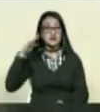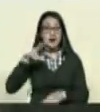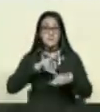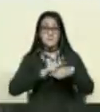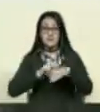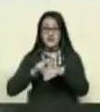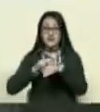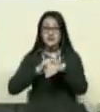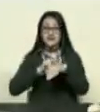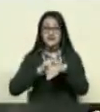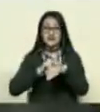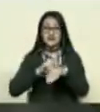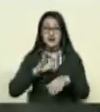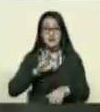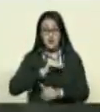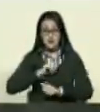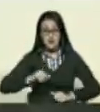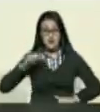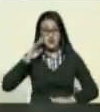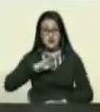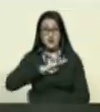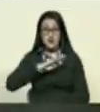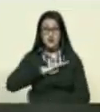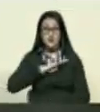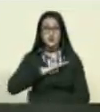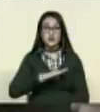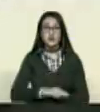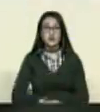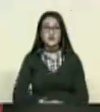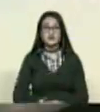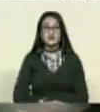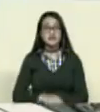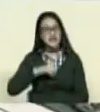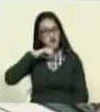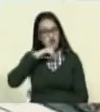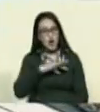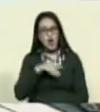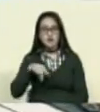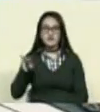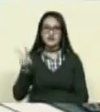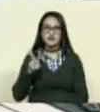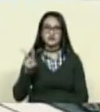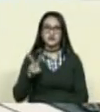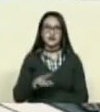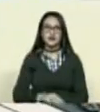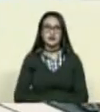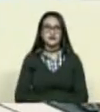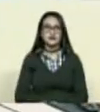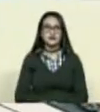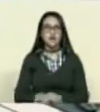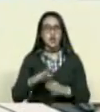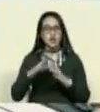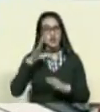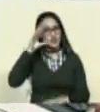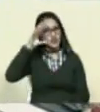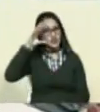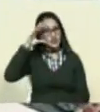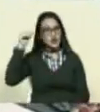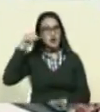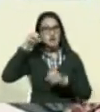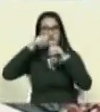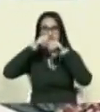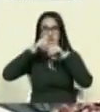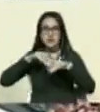la Medicina de la Fuerza Armada Nacional Bolivariana, que va a ser historia en Venezuela. Que Dios nos bendiga y